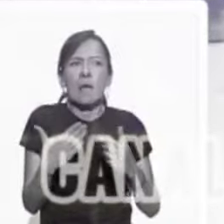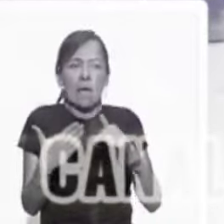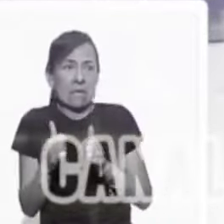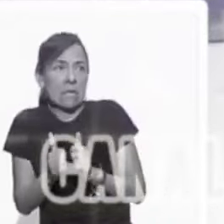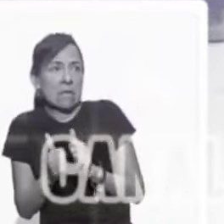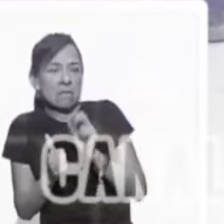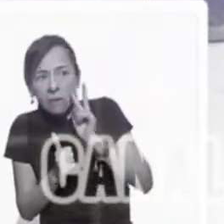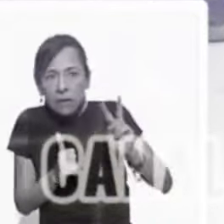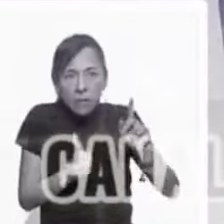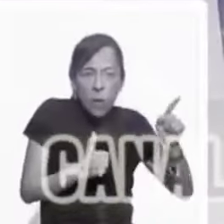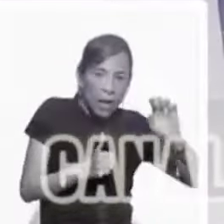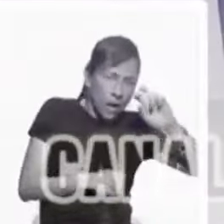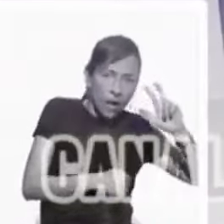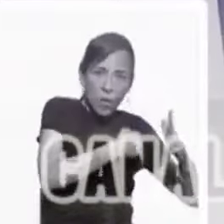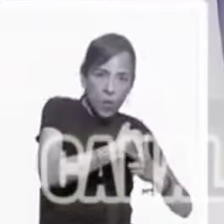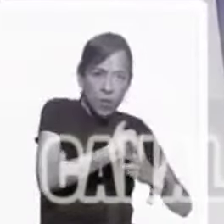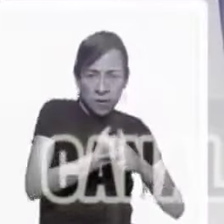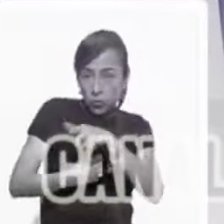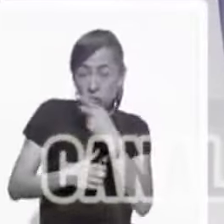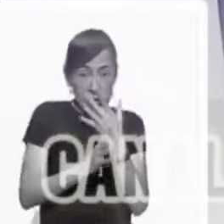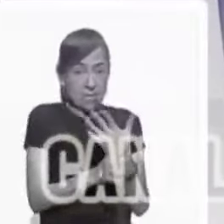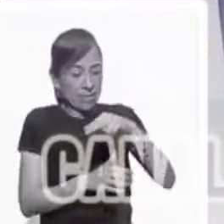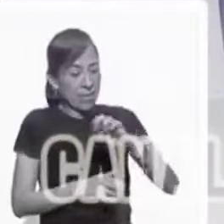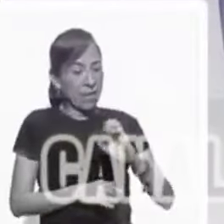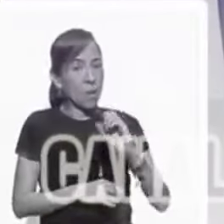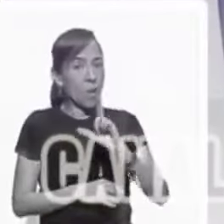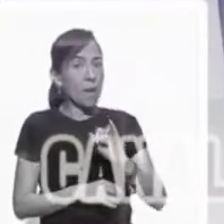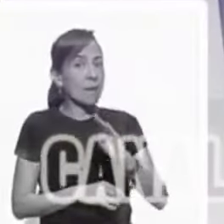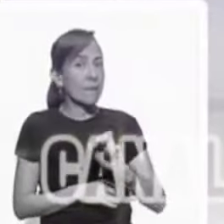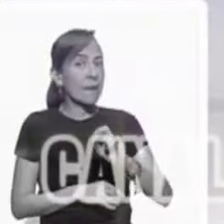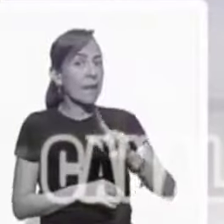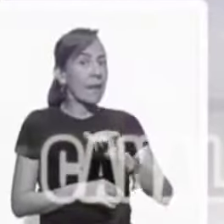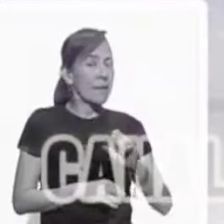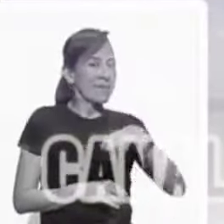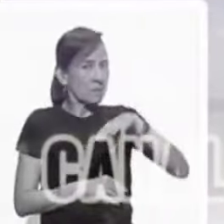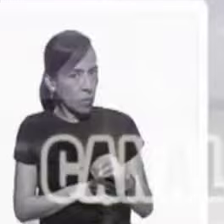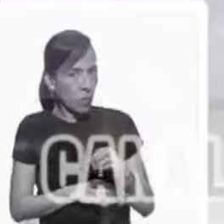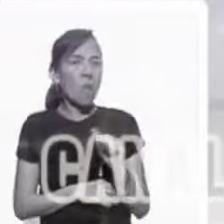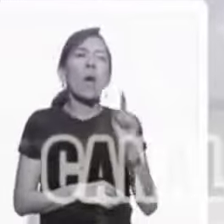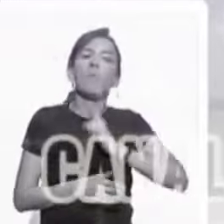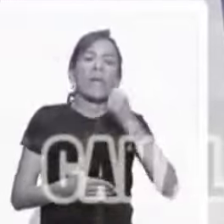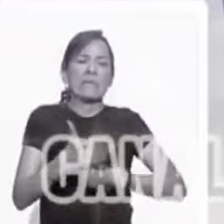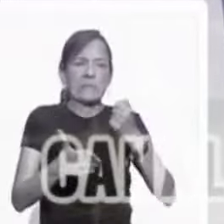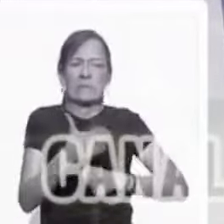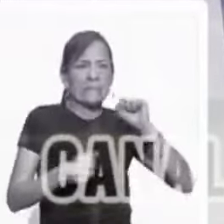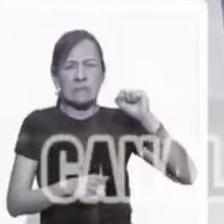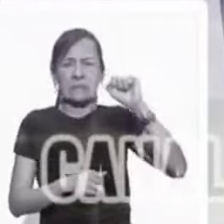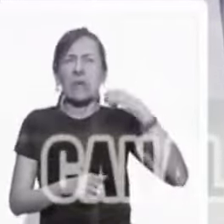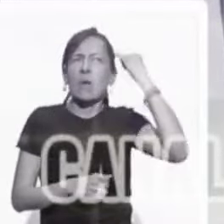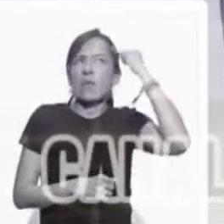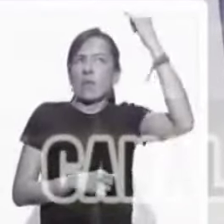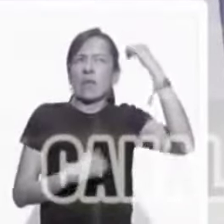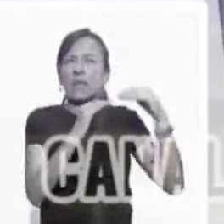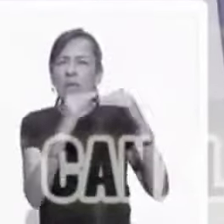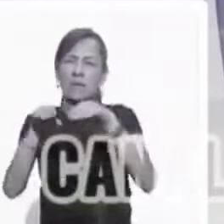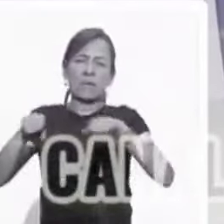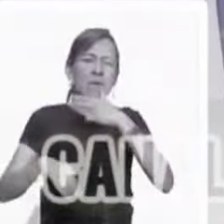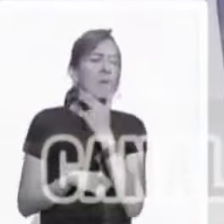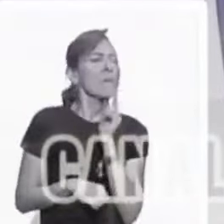escuché decir es el neoliberalismo y no puedo dejar de pensar el feminismo necesariamente o la igualdad la idea de igualdad entre hombres y mujeres necesariamente está